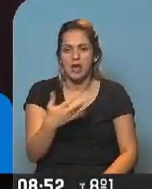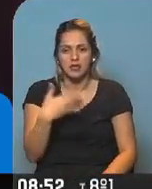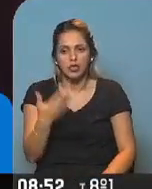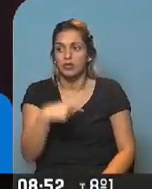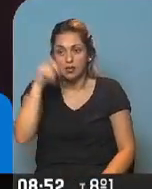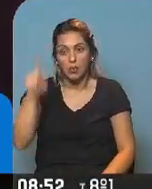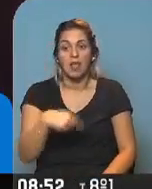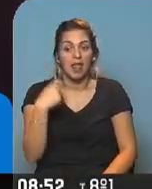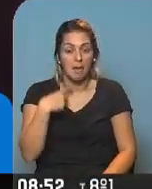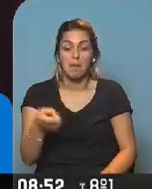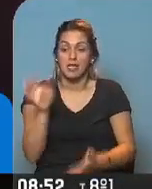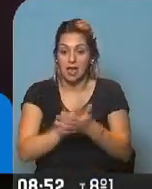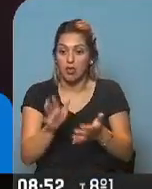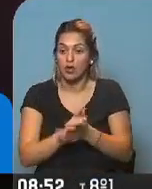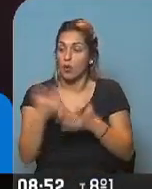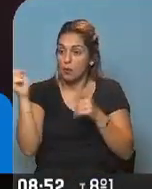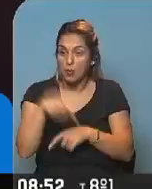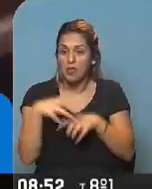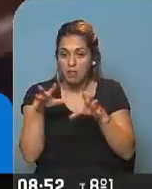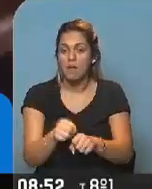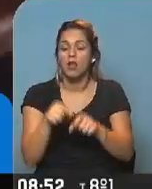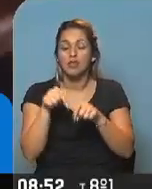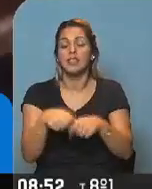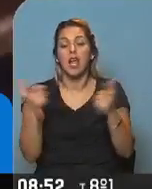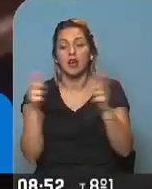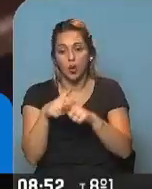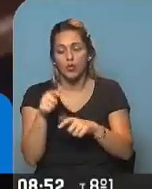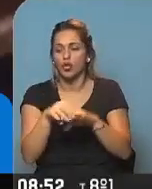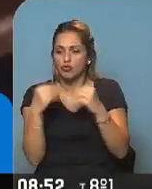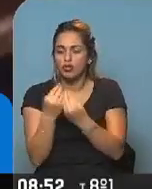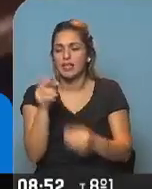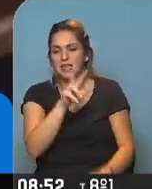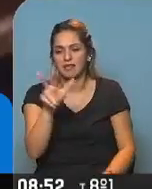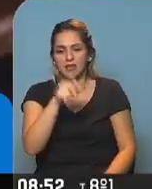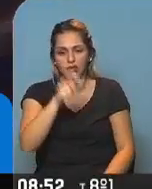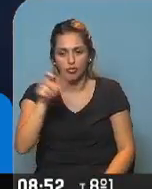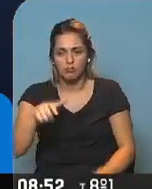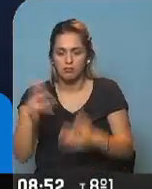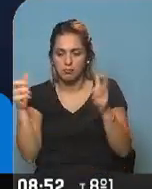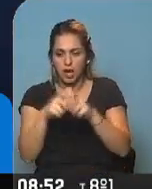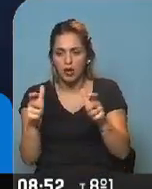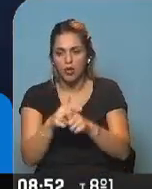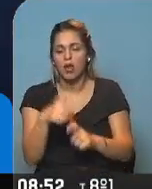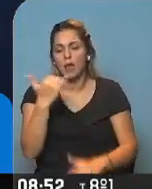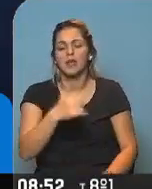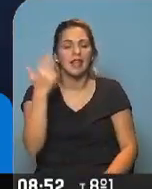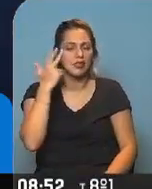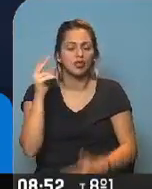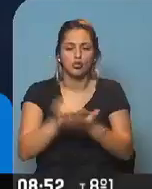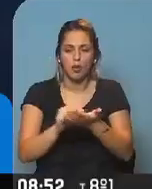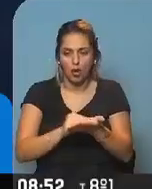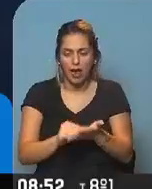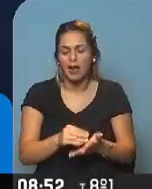imperio español nuevamente se reúnen estos hombres fueron 33 había 18 abogados